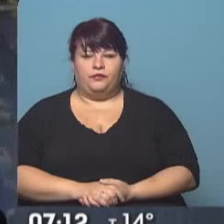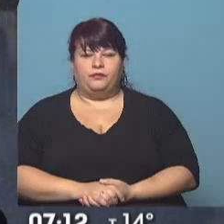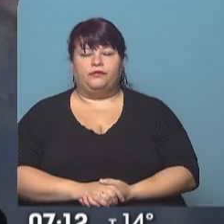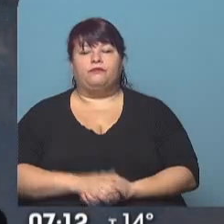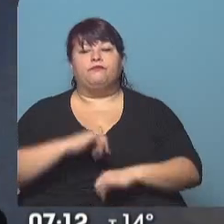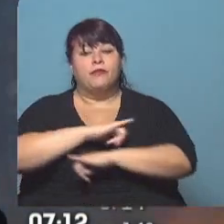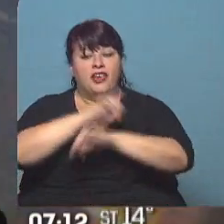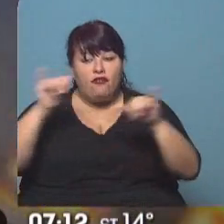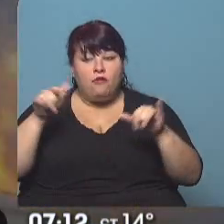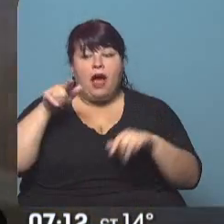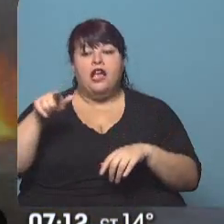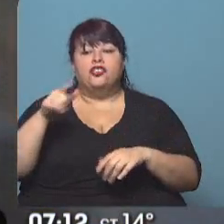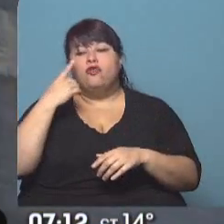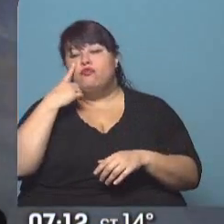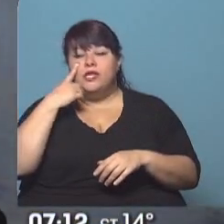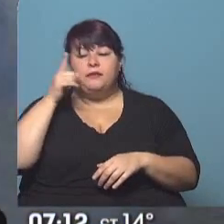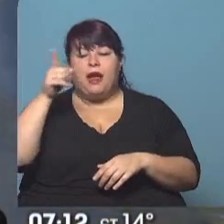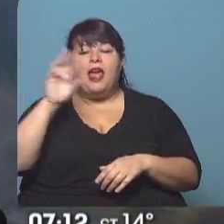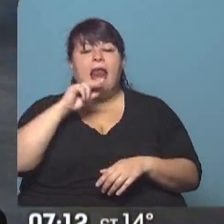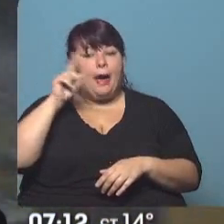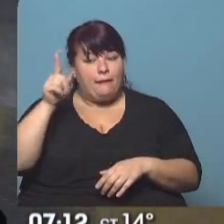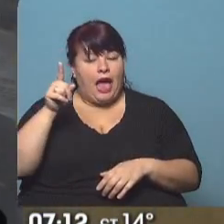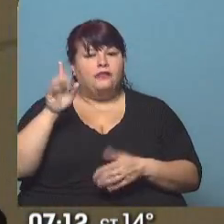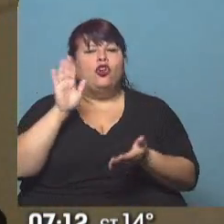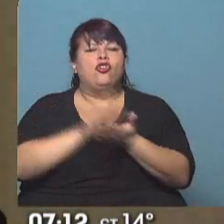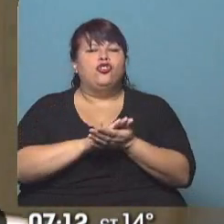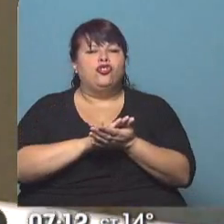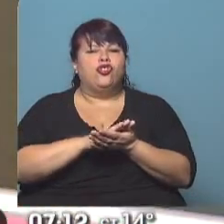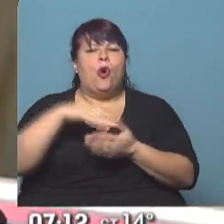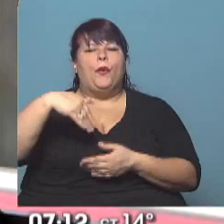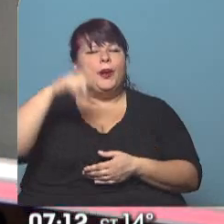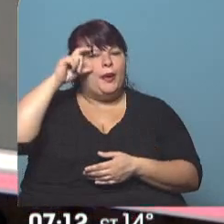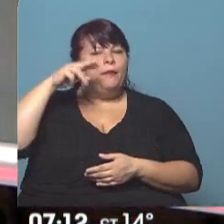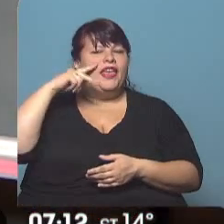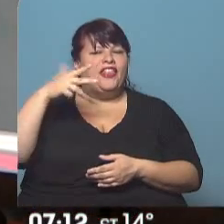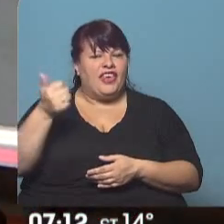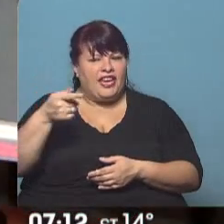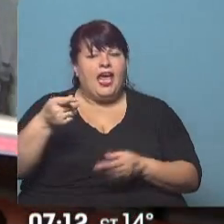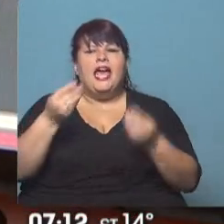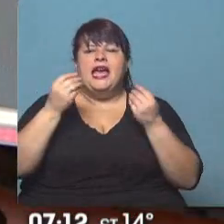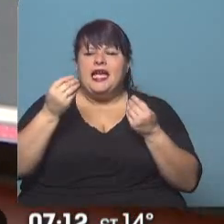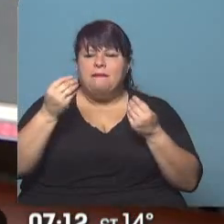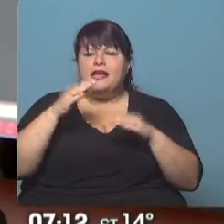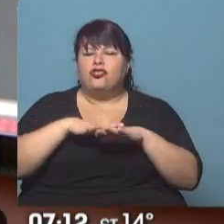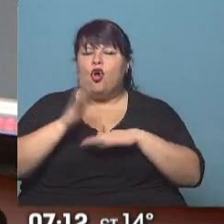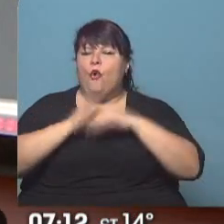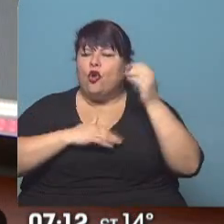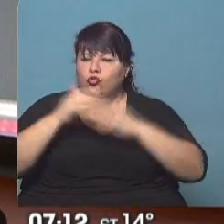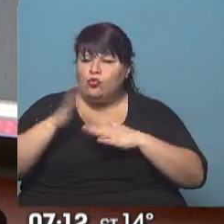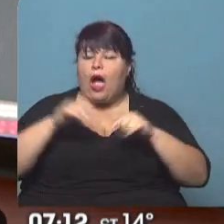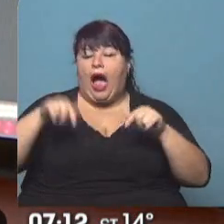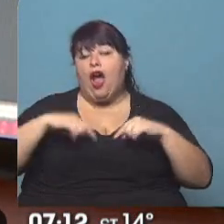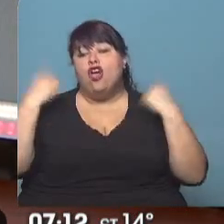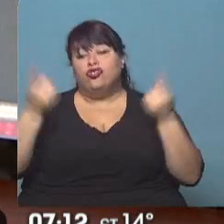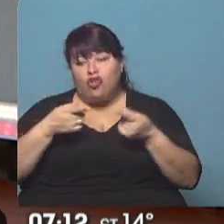se conoció un informe que brindó la municipalidad de la plata acerca del pata medina y todo lo que pasaba en el ámbito de la construcción y que ahora